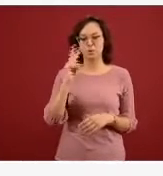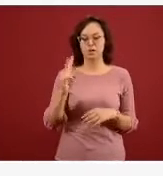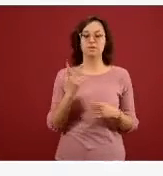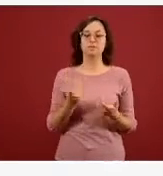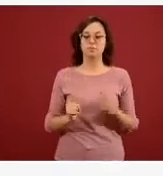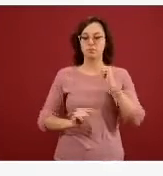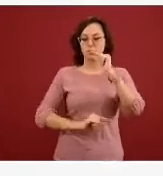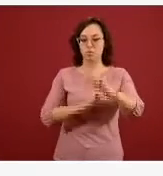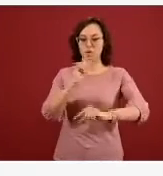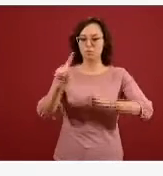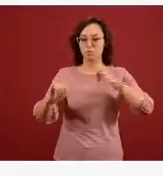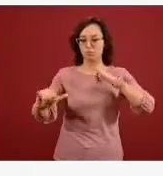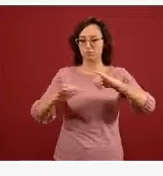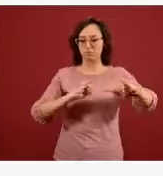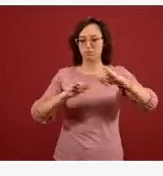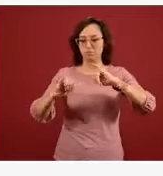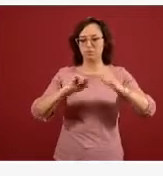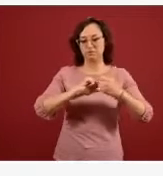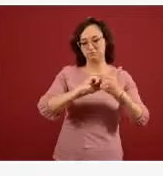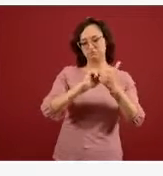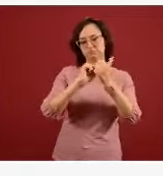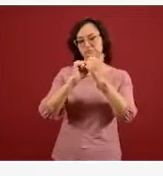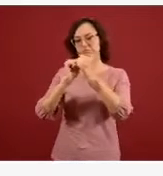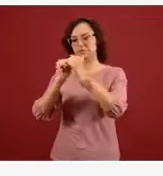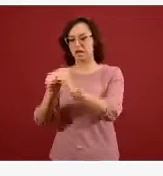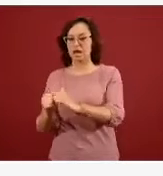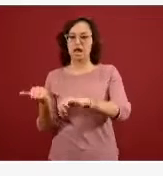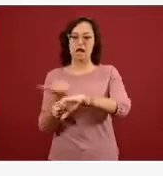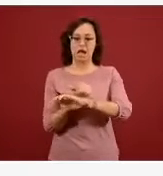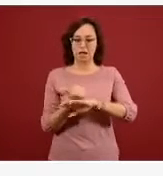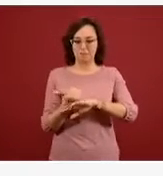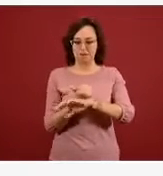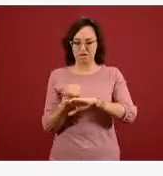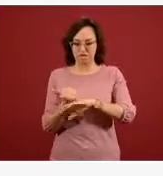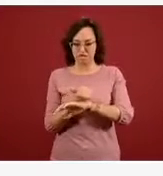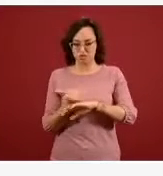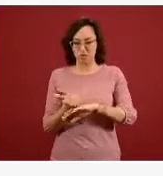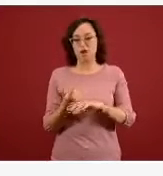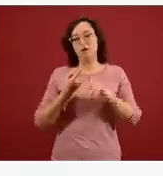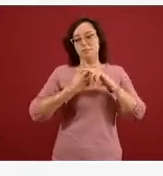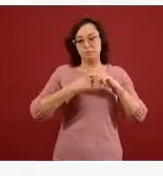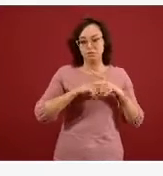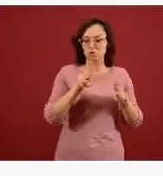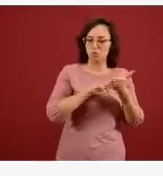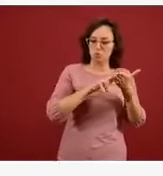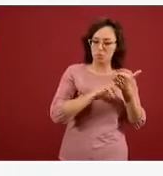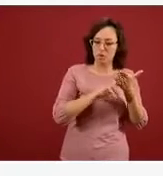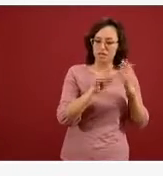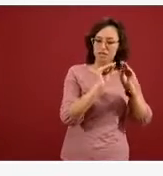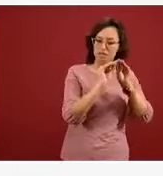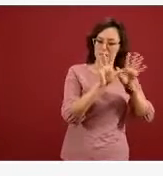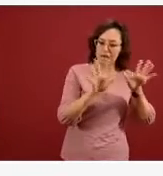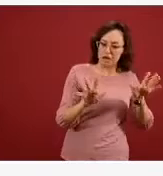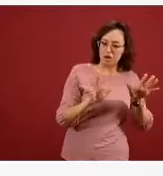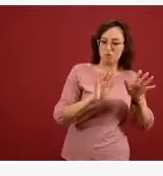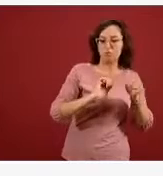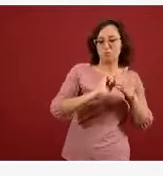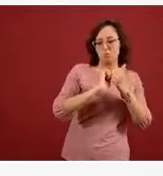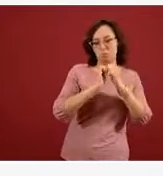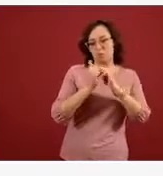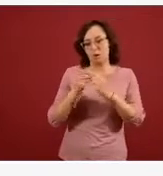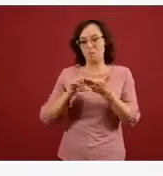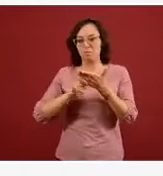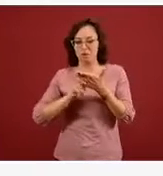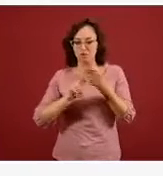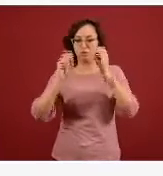de amarillo, siendo originalmente verde claro, luego verde oscuro, ahora amarillo, progresivamente será también rojo y